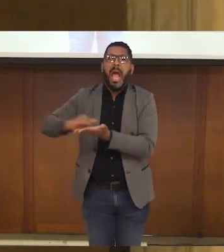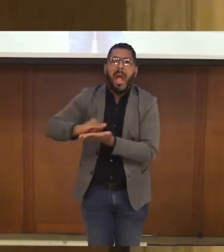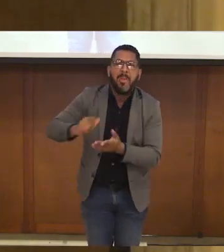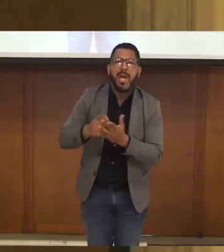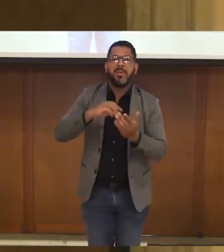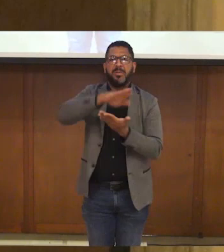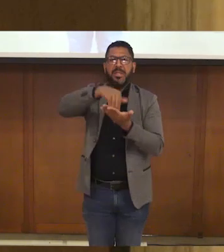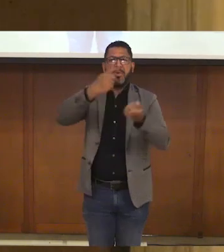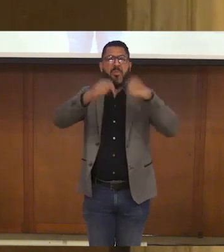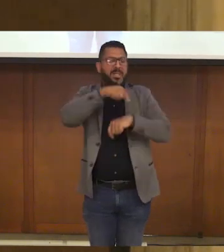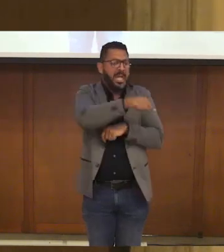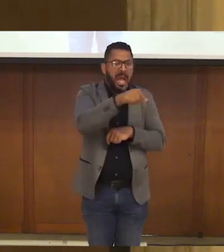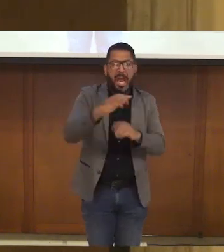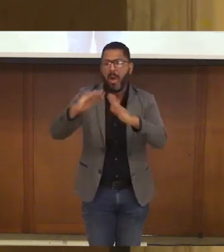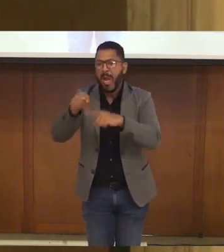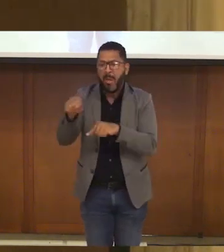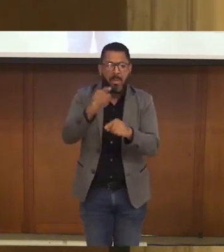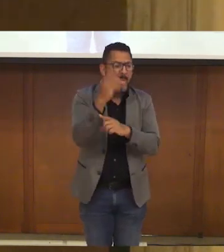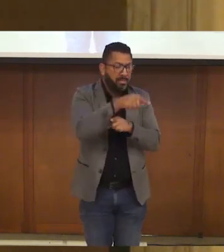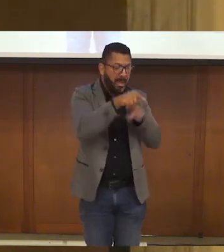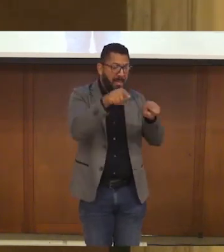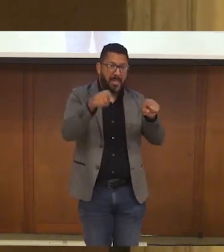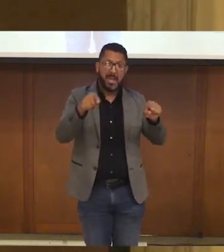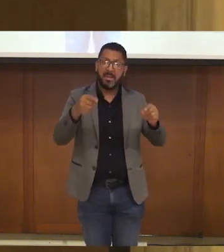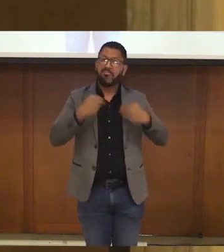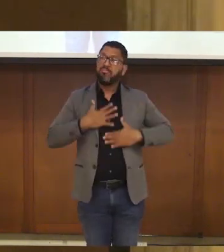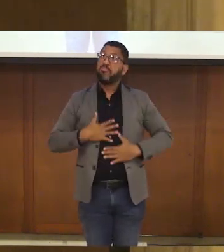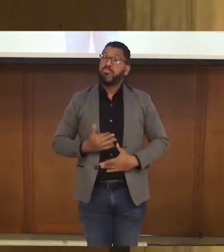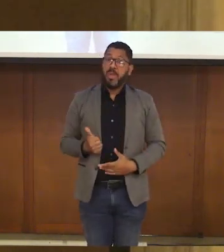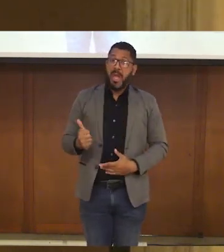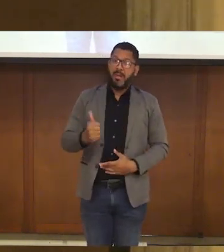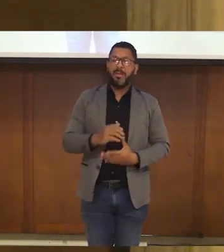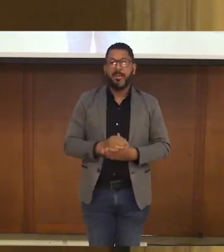que tiene aeropuerto, que tiene centros comerciales, que tiene colegios, bancos. Bueno,